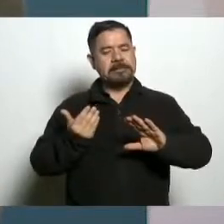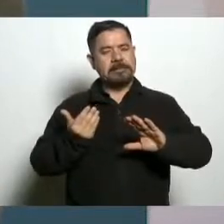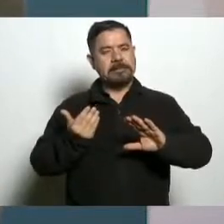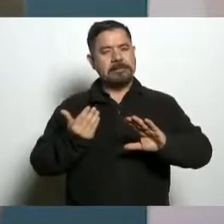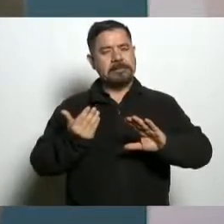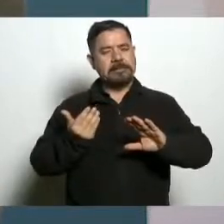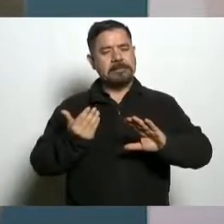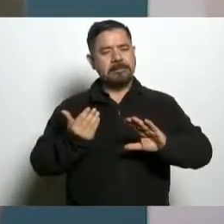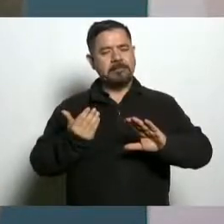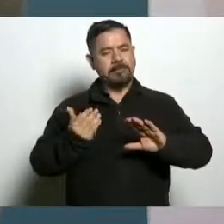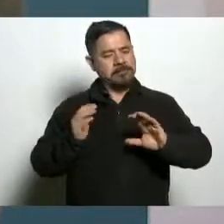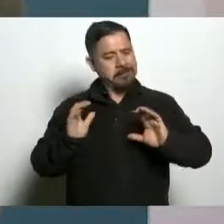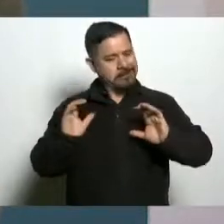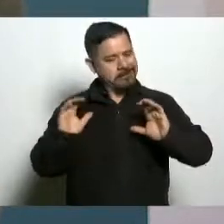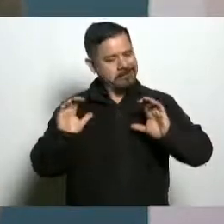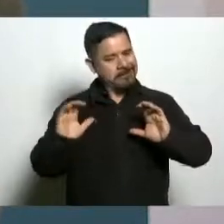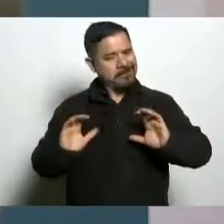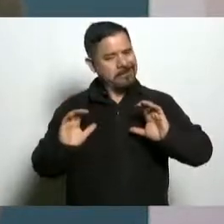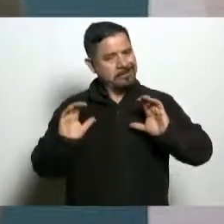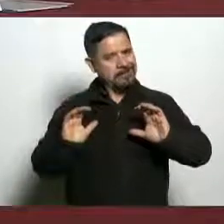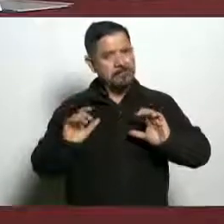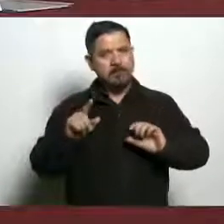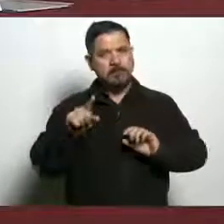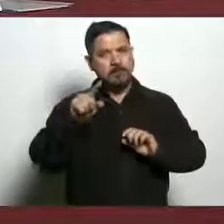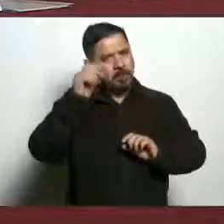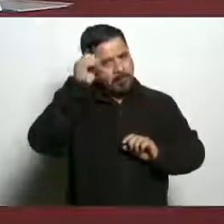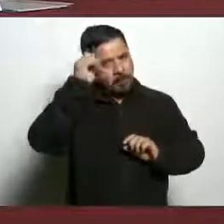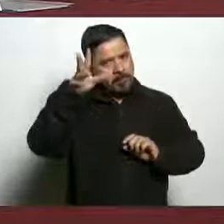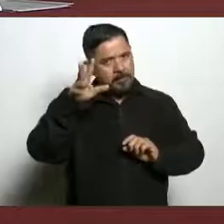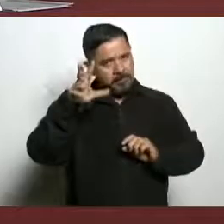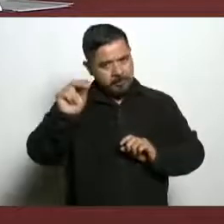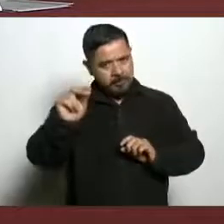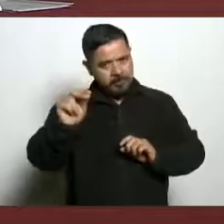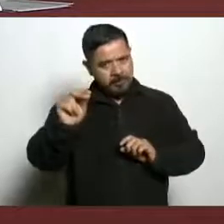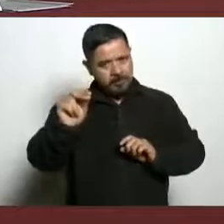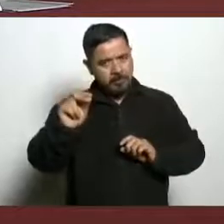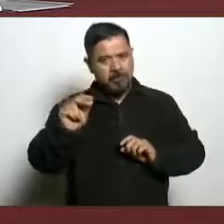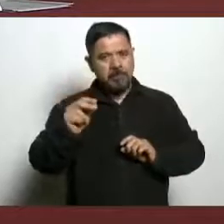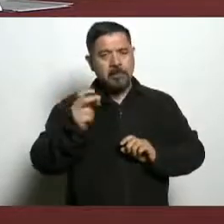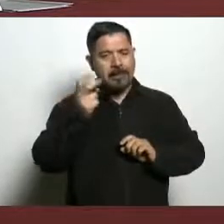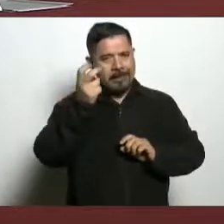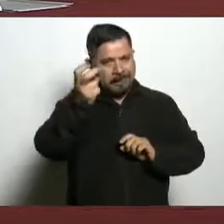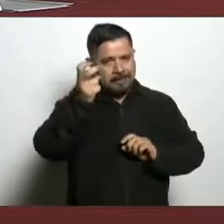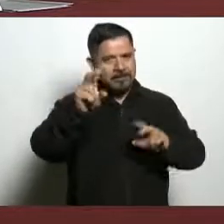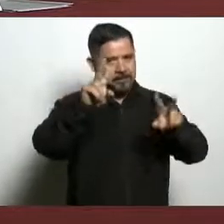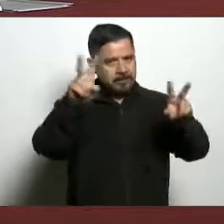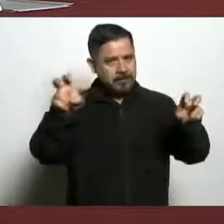No podemos olvidar este asunto.